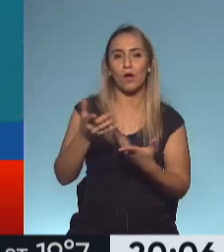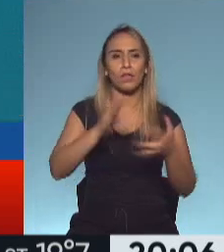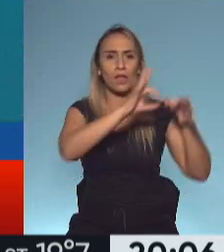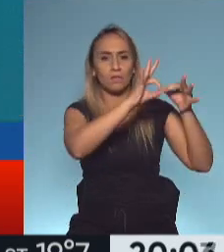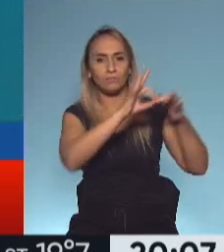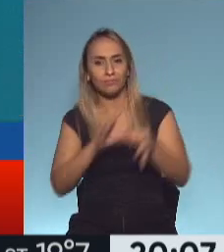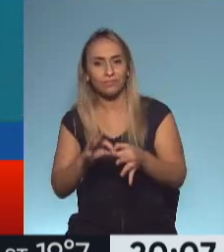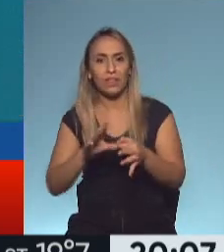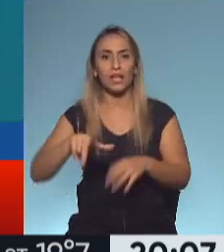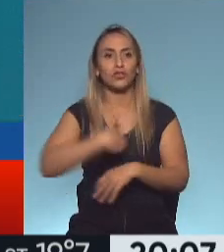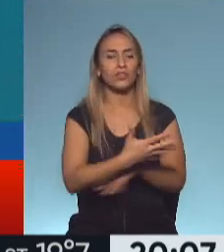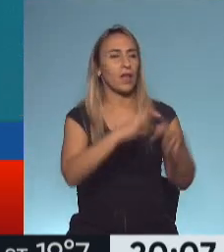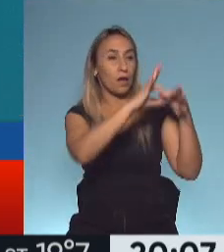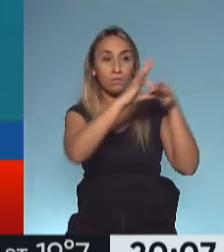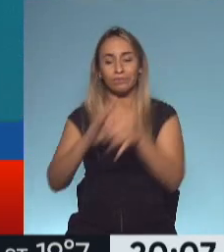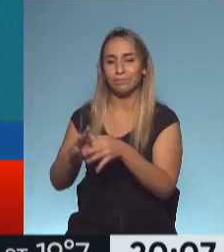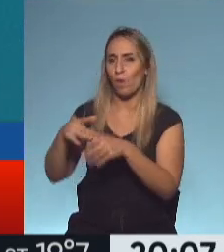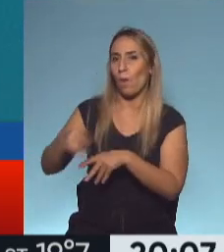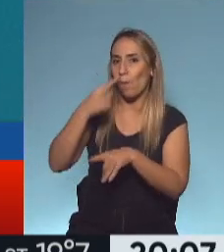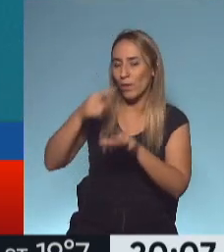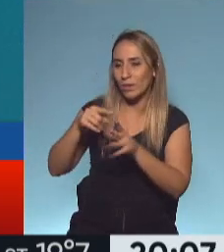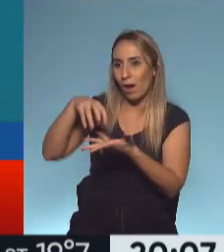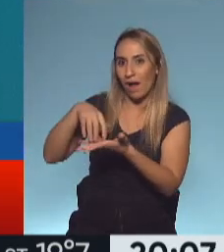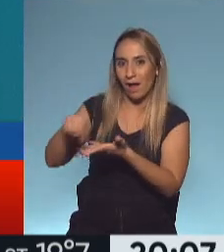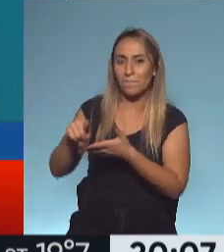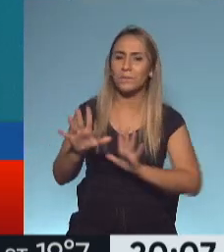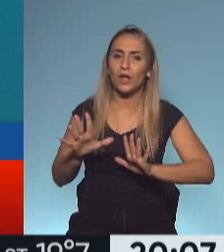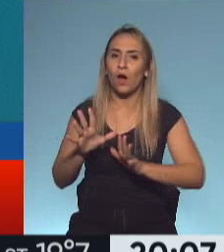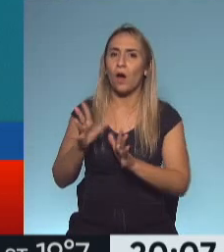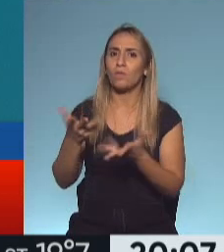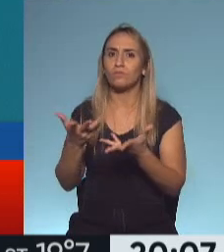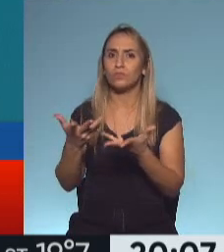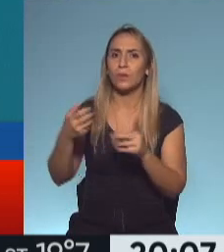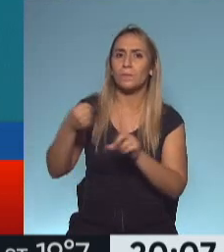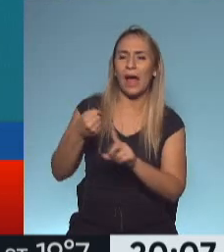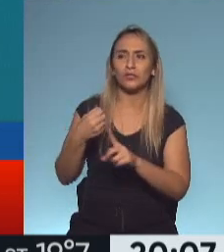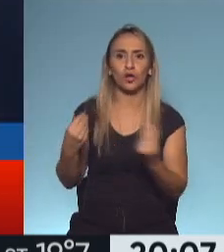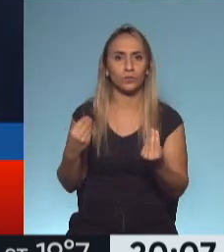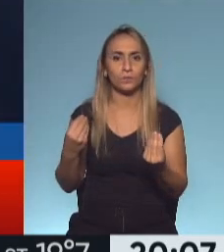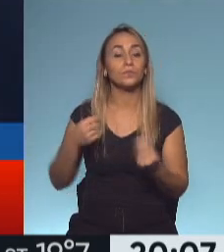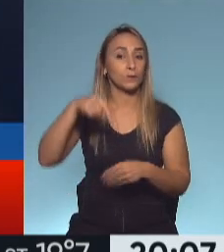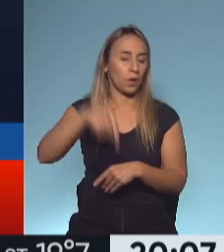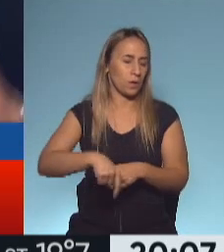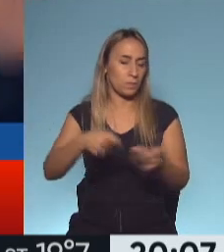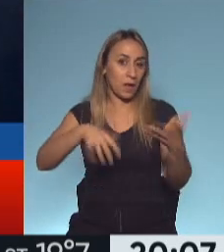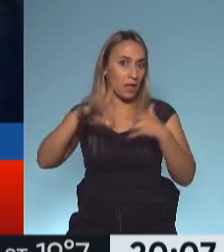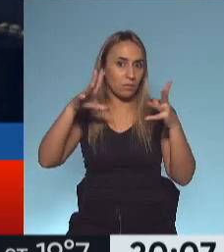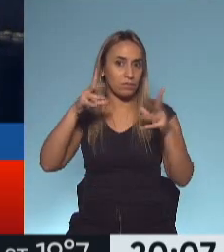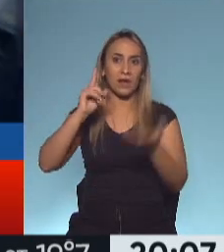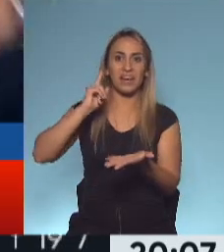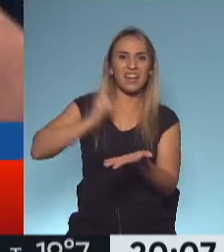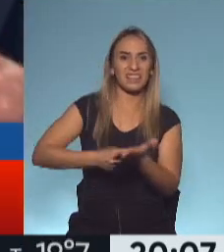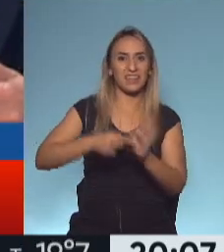cadena social. ¿Qué restricciones son las que más impacto tienen en ese segmento social? Hoy el transporte público. Las restricciones